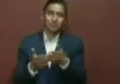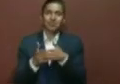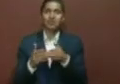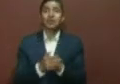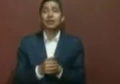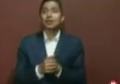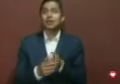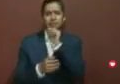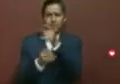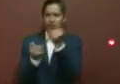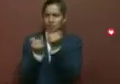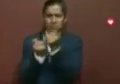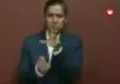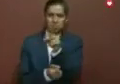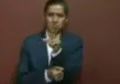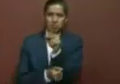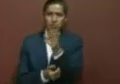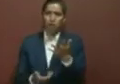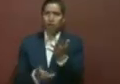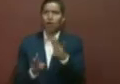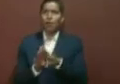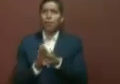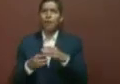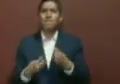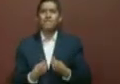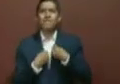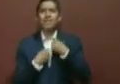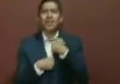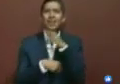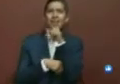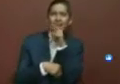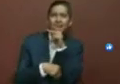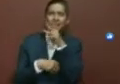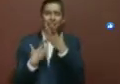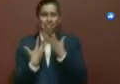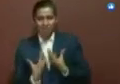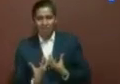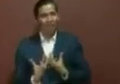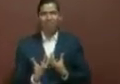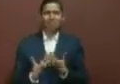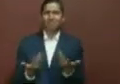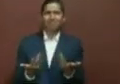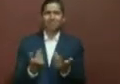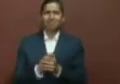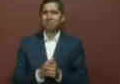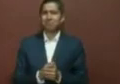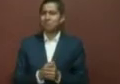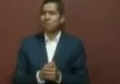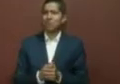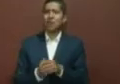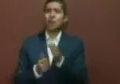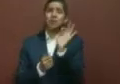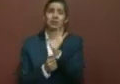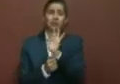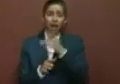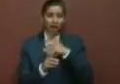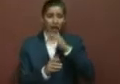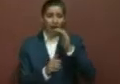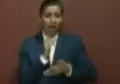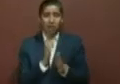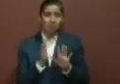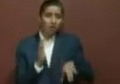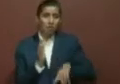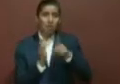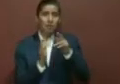tampoco hay que vivir de la nostalgia. Si ese fuera el caso, bueno, se cumplió un ciclo. Se cumple